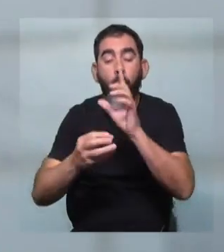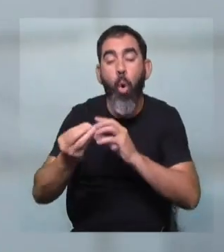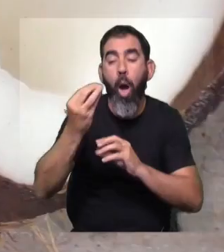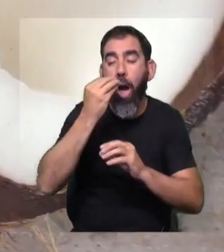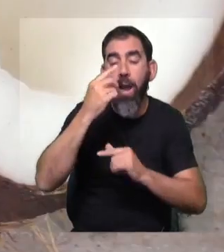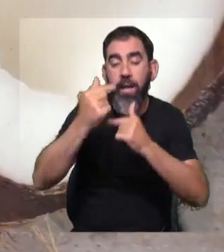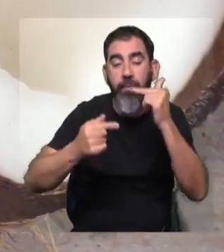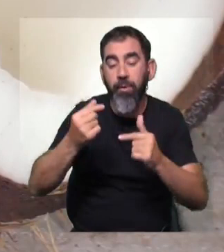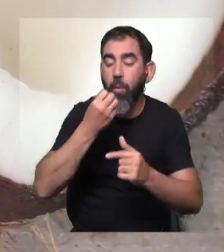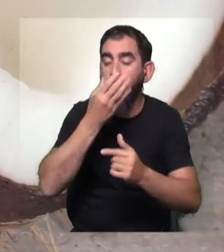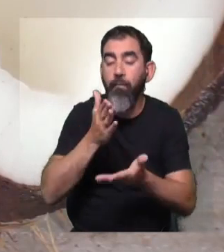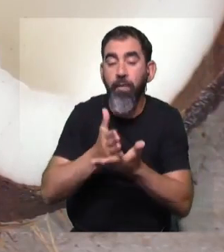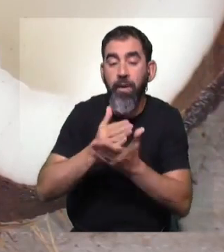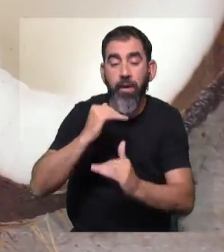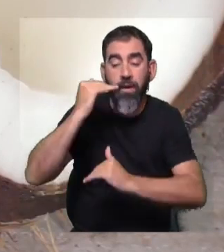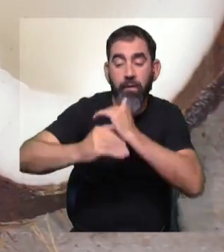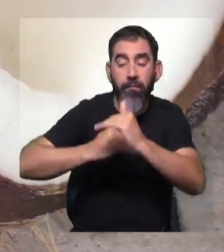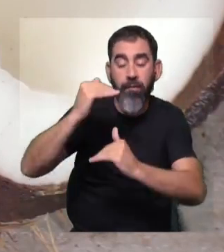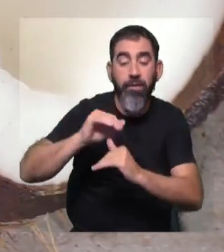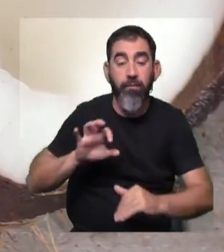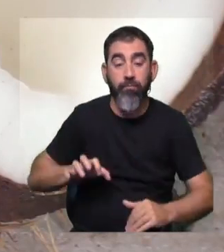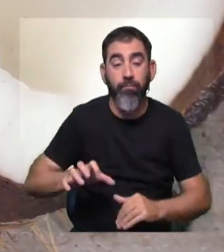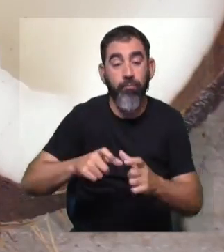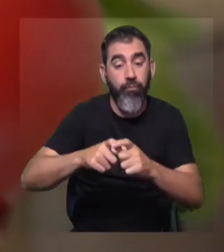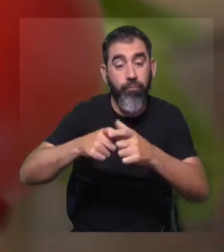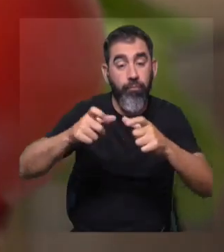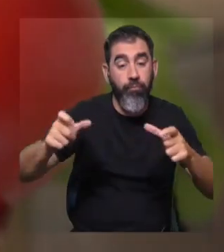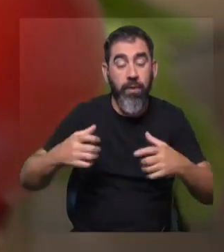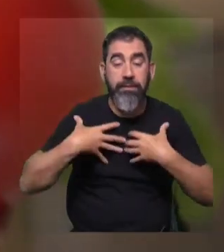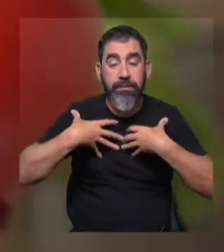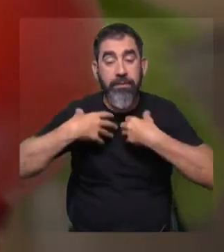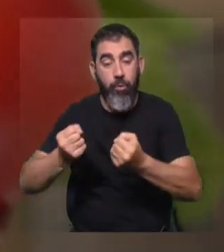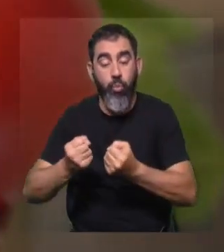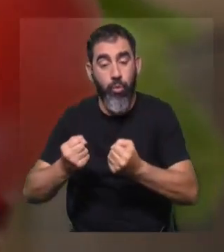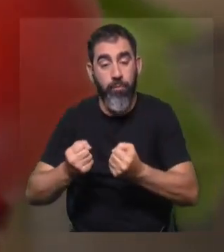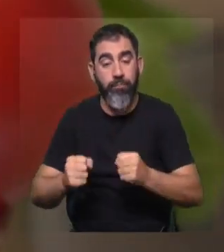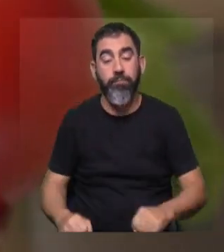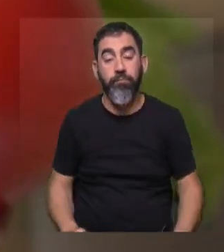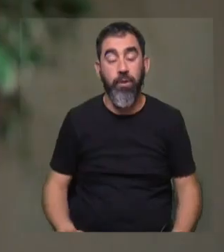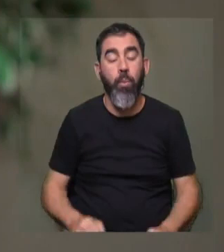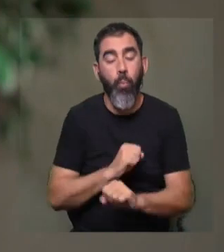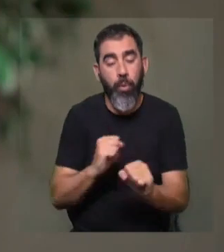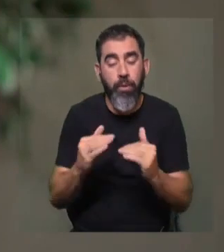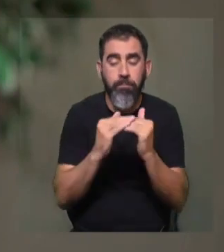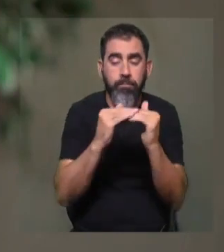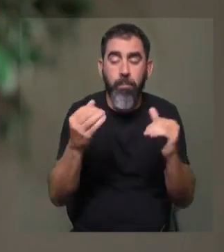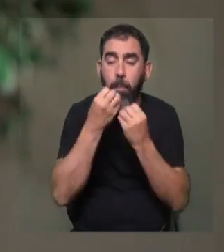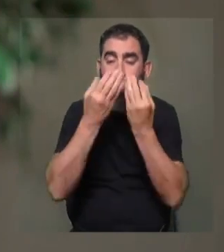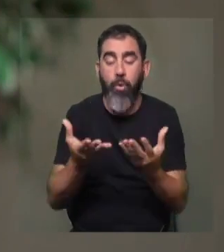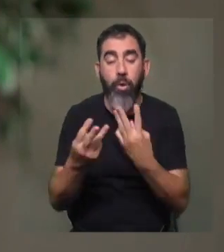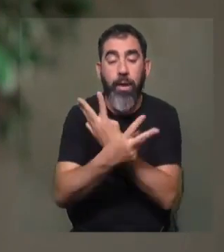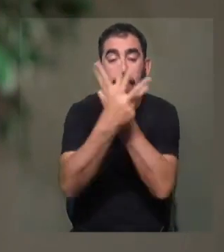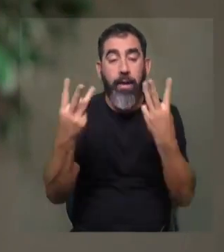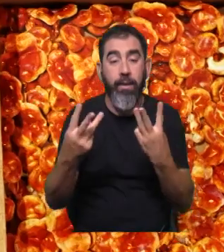¿no? Van a favorecer el crecimiento de determinadas bacterias que son más saludables para nuestra salud y que permiten un estado más saludable a nivel